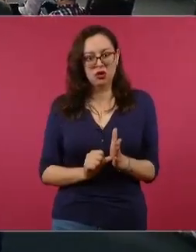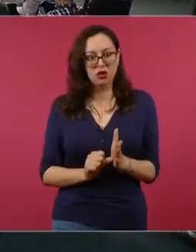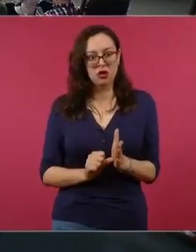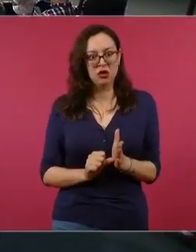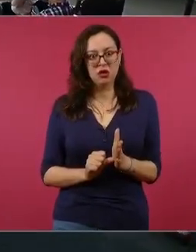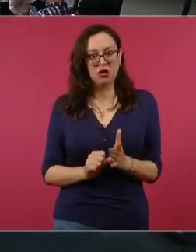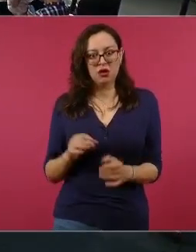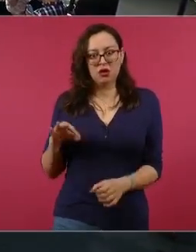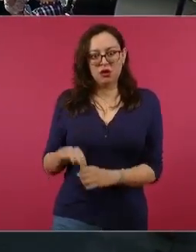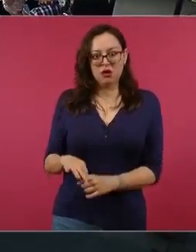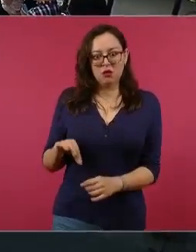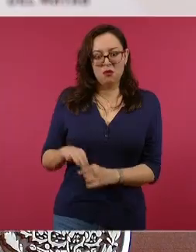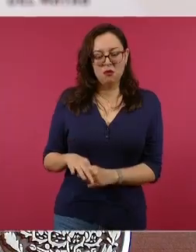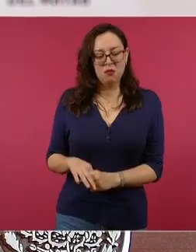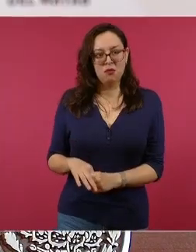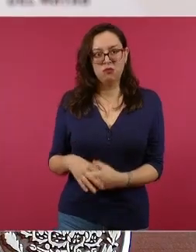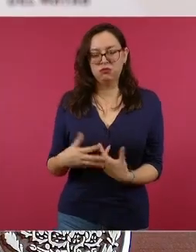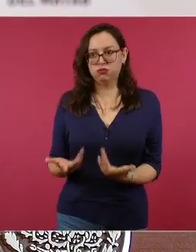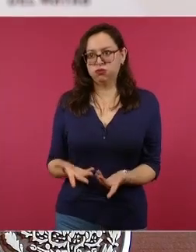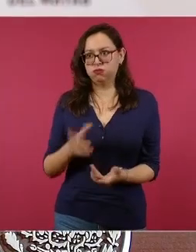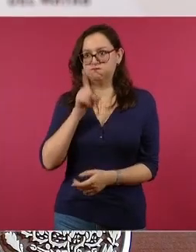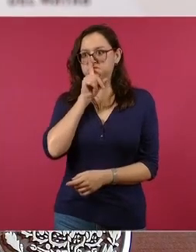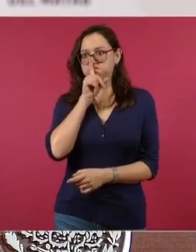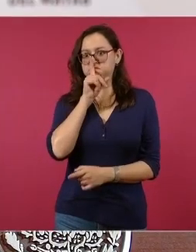se adelantaron los apoyos,